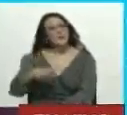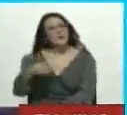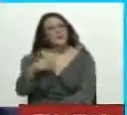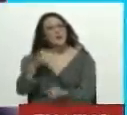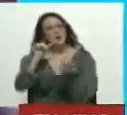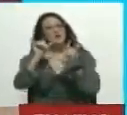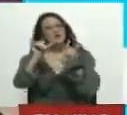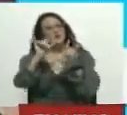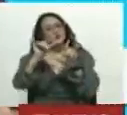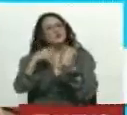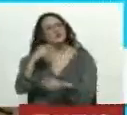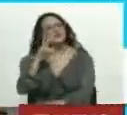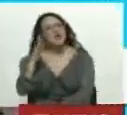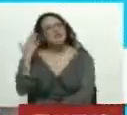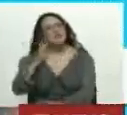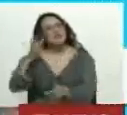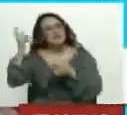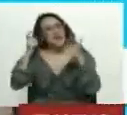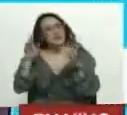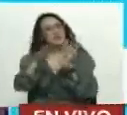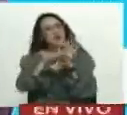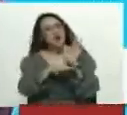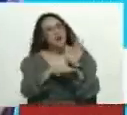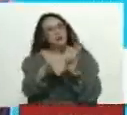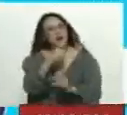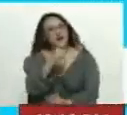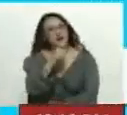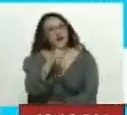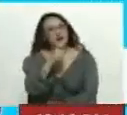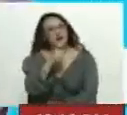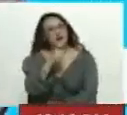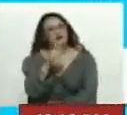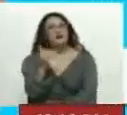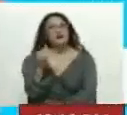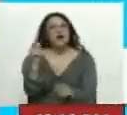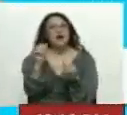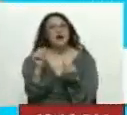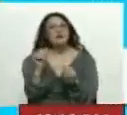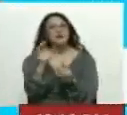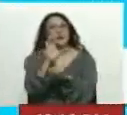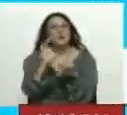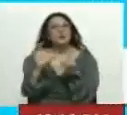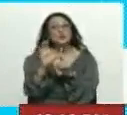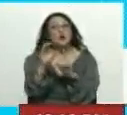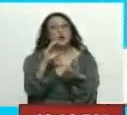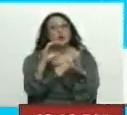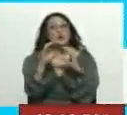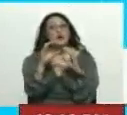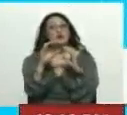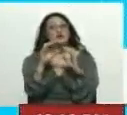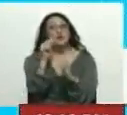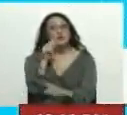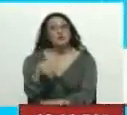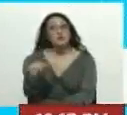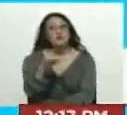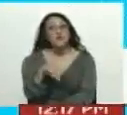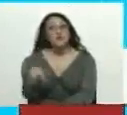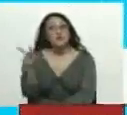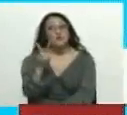bien y recuerdo que el arte y la cultura la comunicación para el pueblo de Venezuela